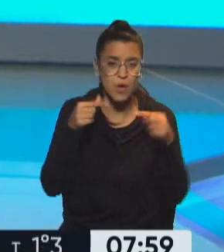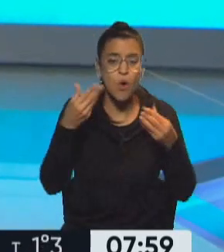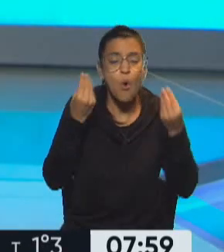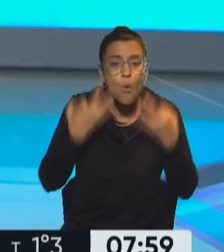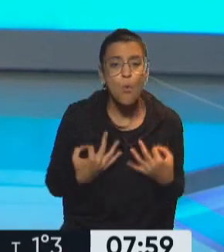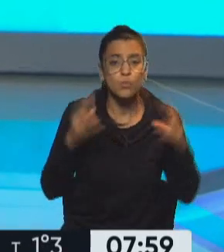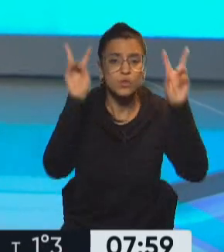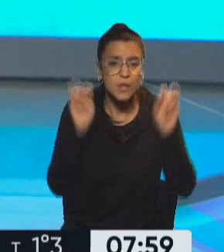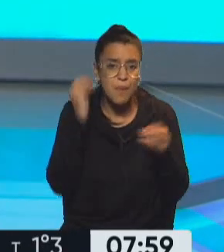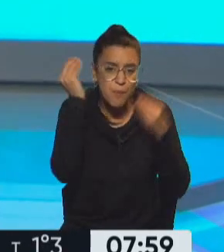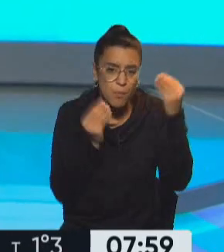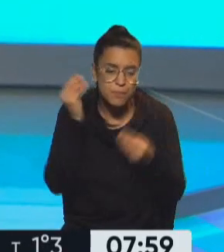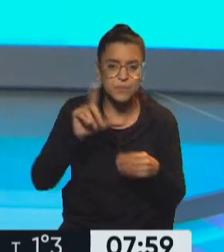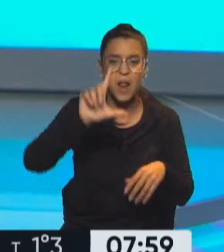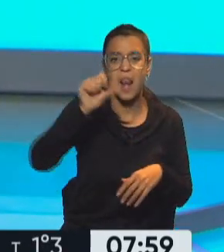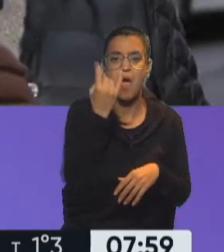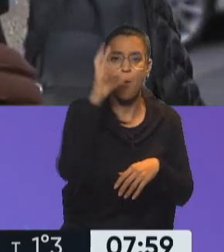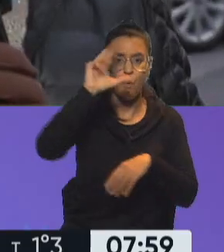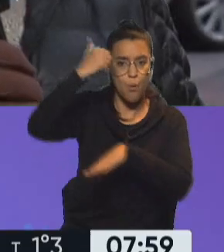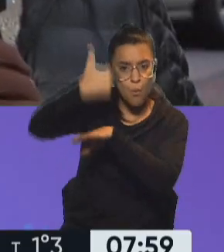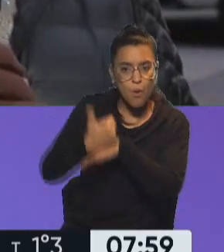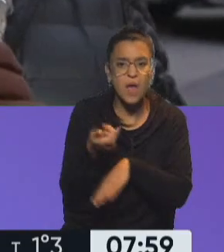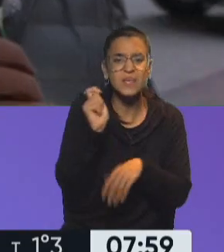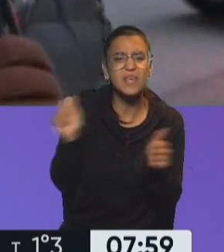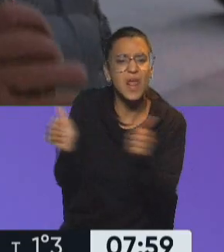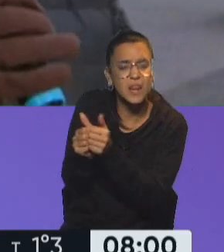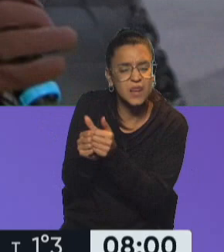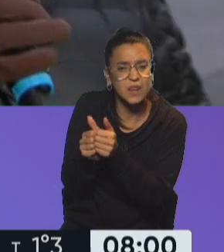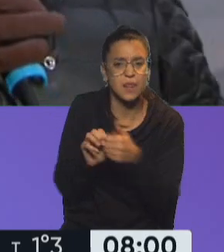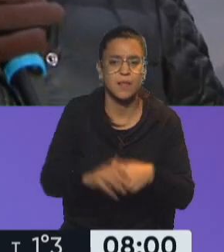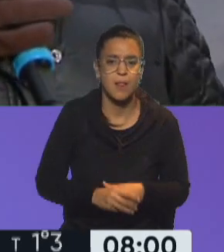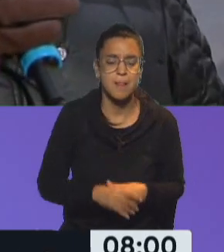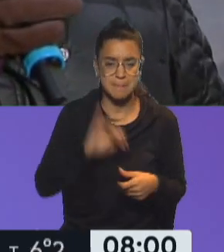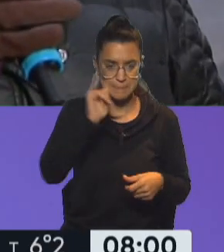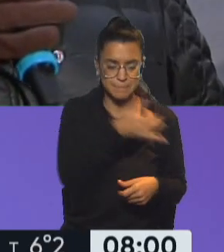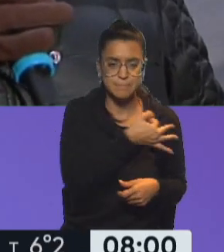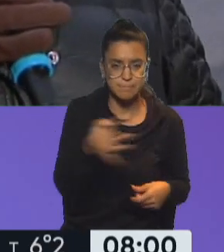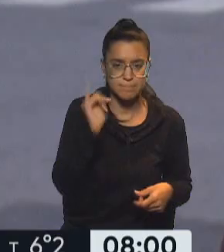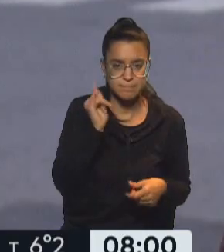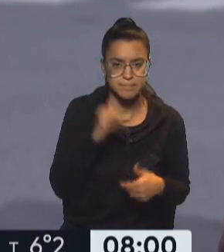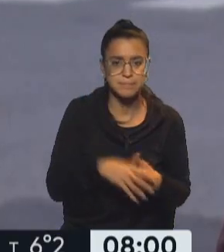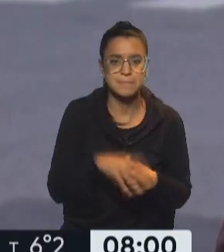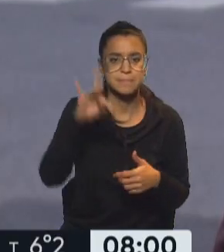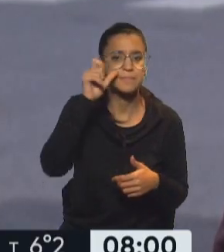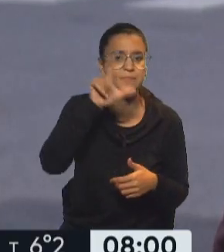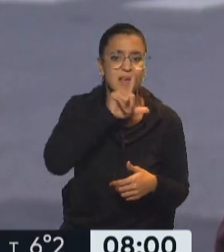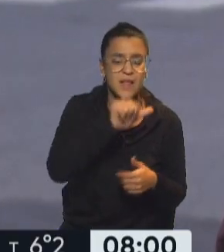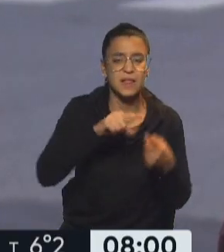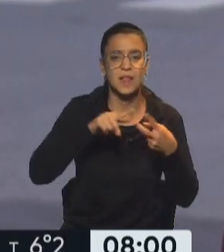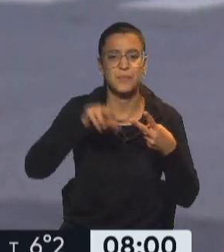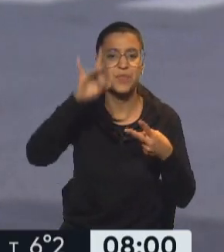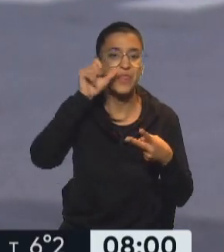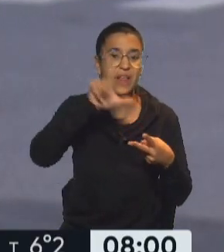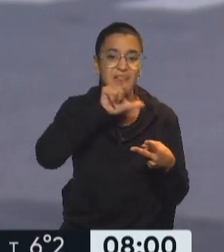con esta preocupación, estamos con Laura Maiocchi en el móvil. Laura, ¿con quién estás? Así es, Pablo, Silvia, la variable Delta y Delta Plus, bien lo